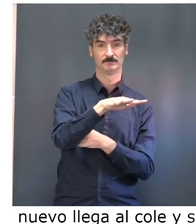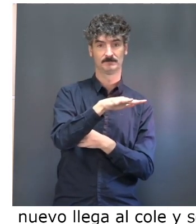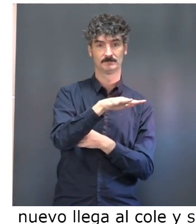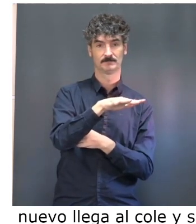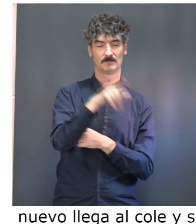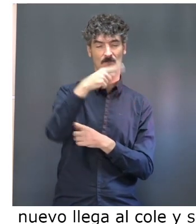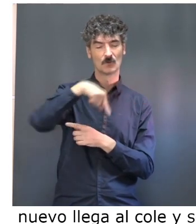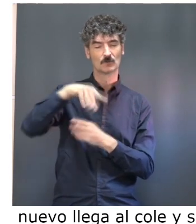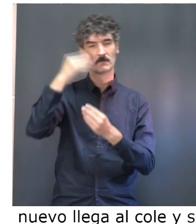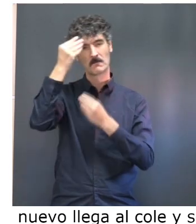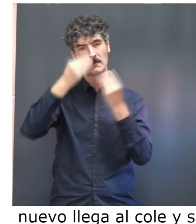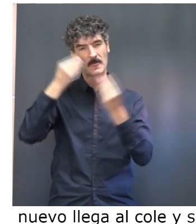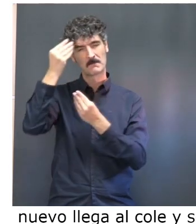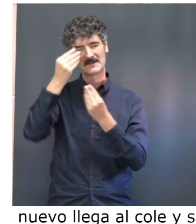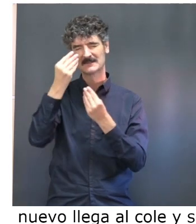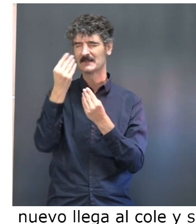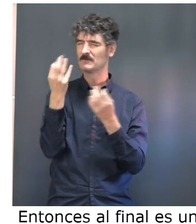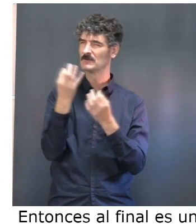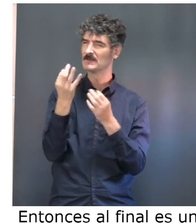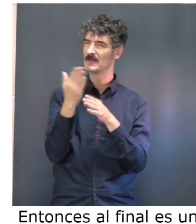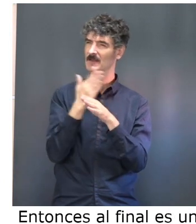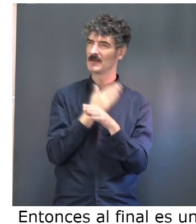que pensamos que deberían de ser